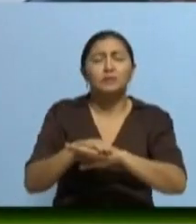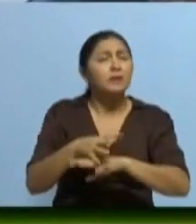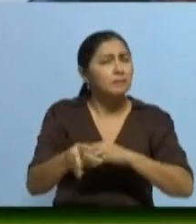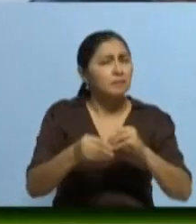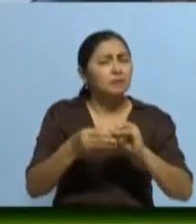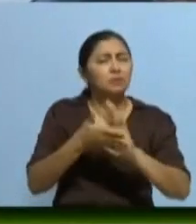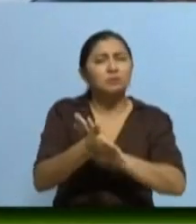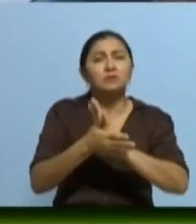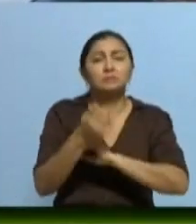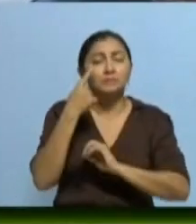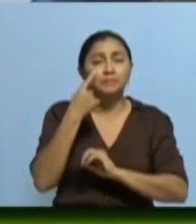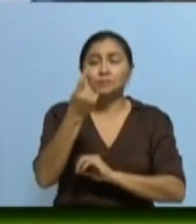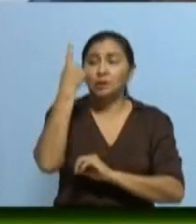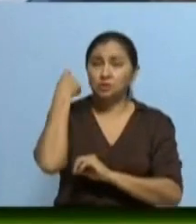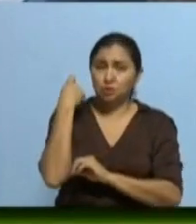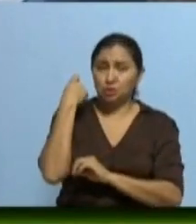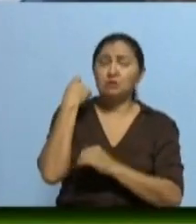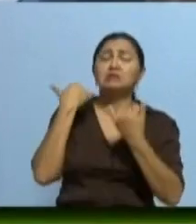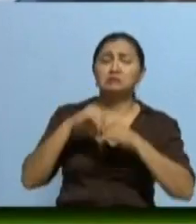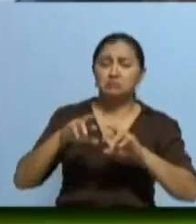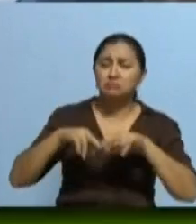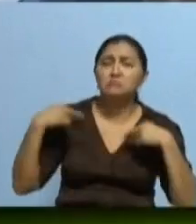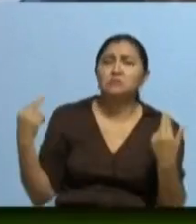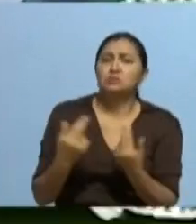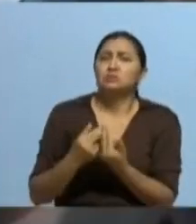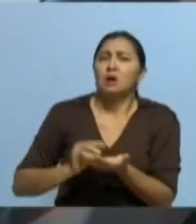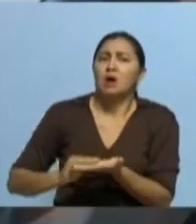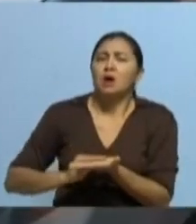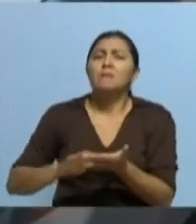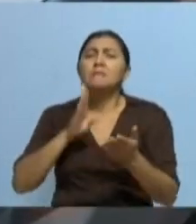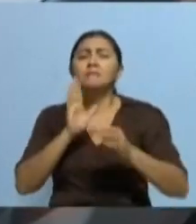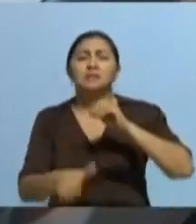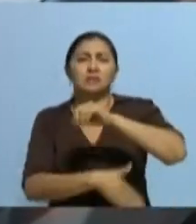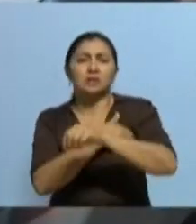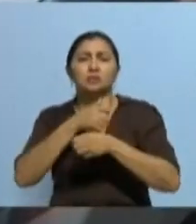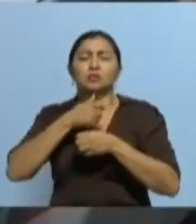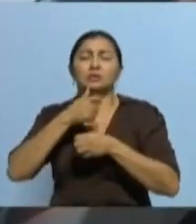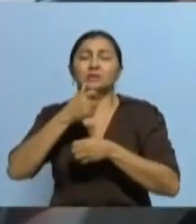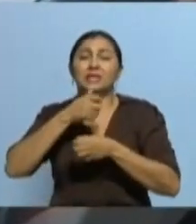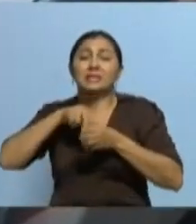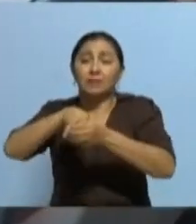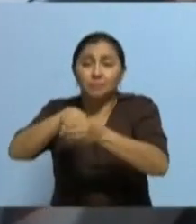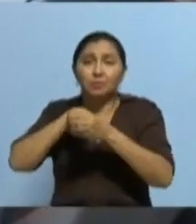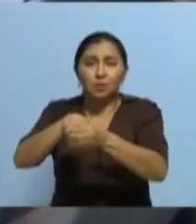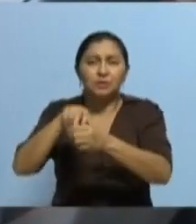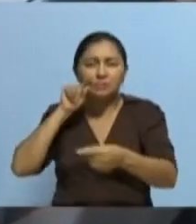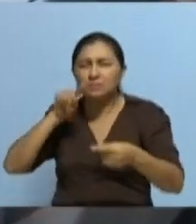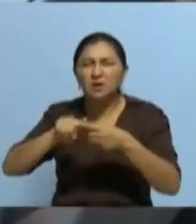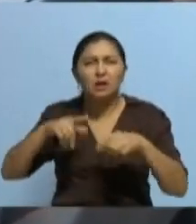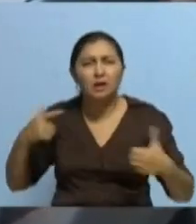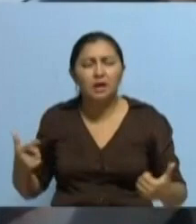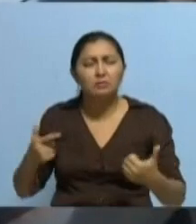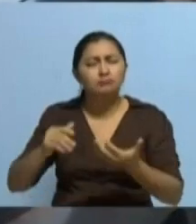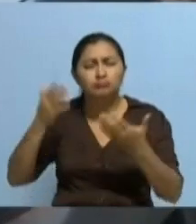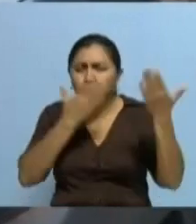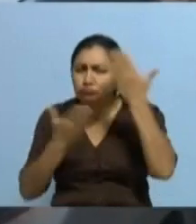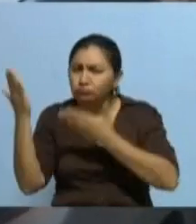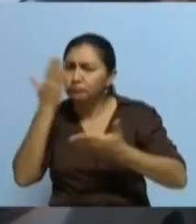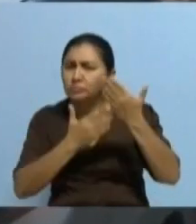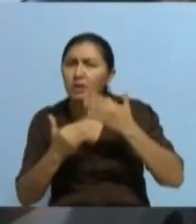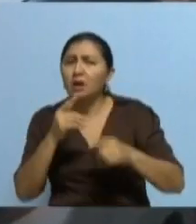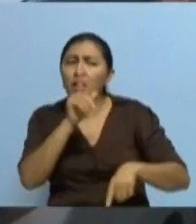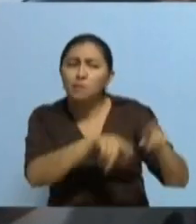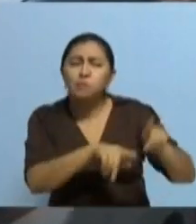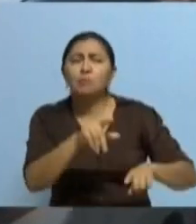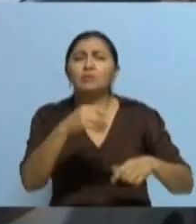que el día de ayer se había adelantado una reunión en el Ministerio de Transporte con el fin de estudiar posibles restricciones a los